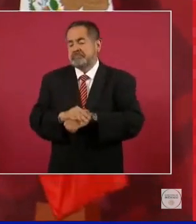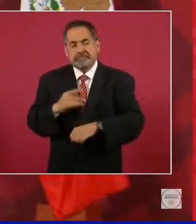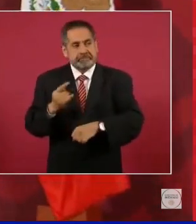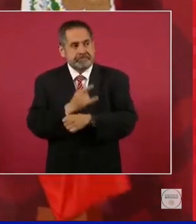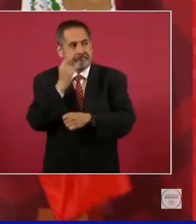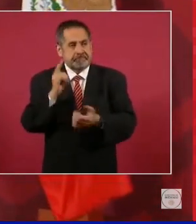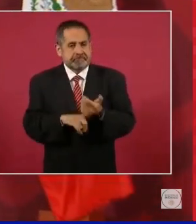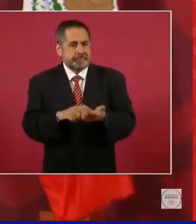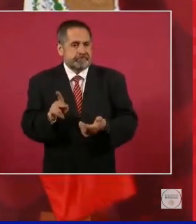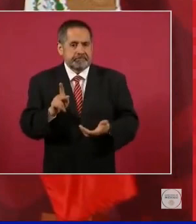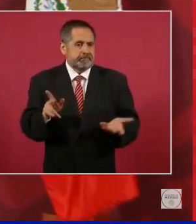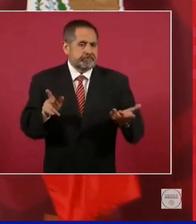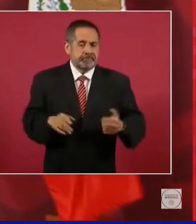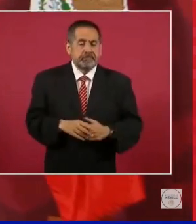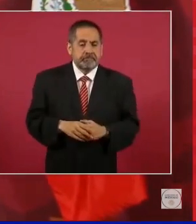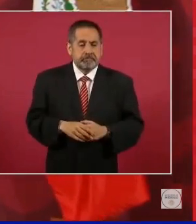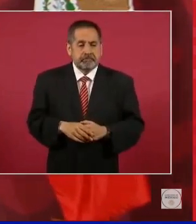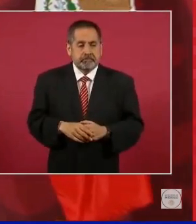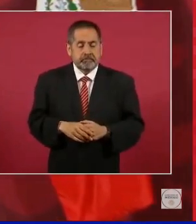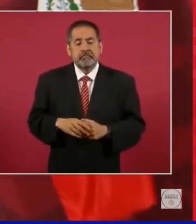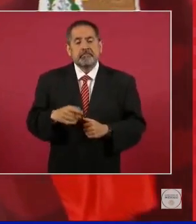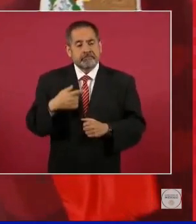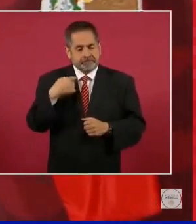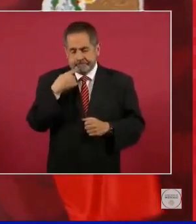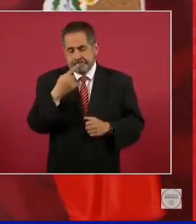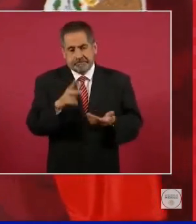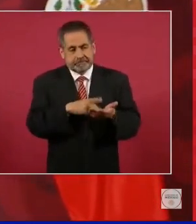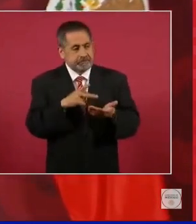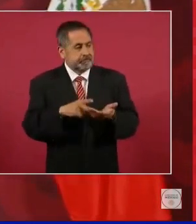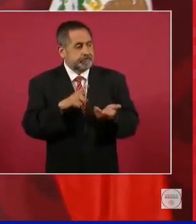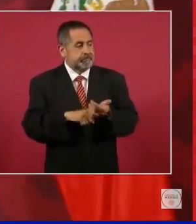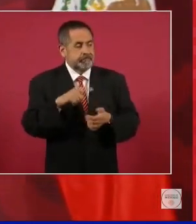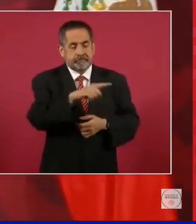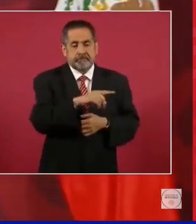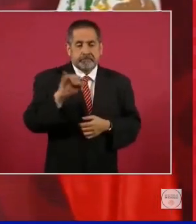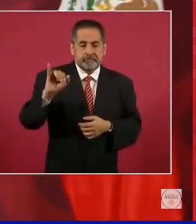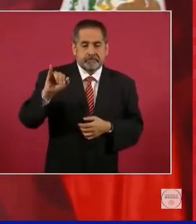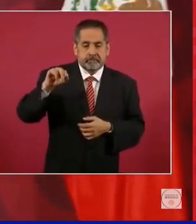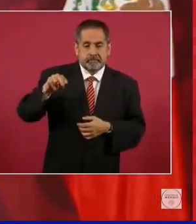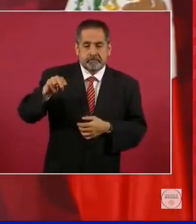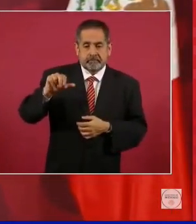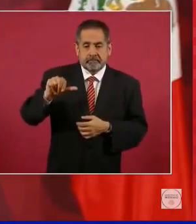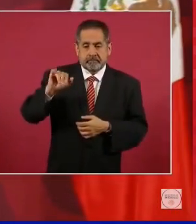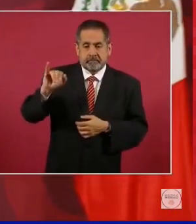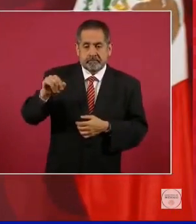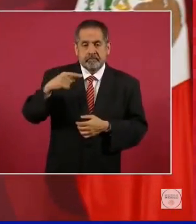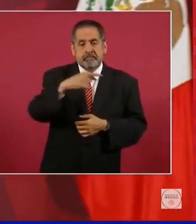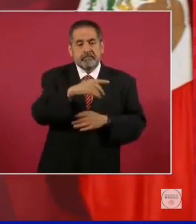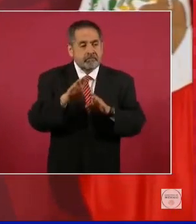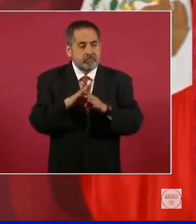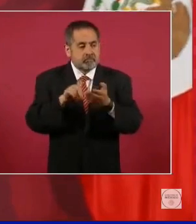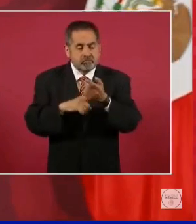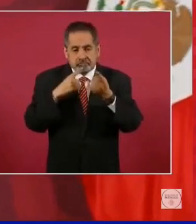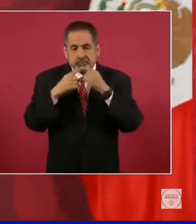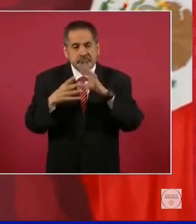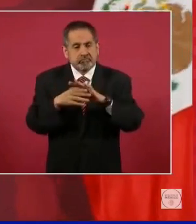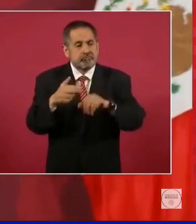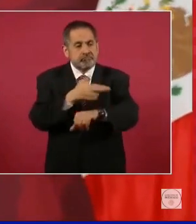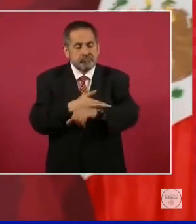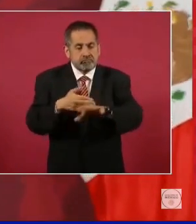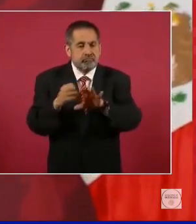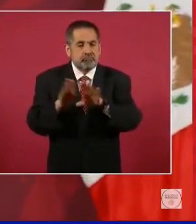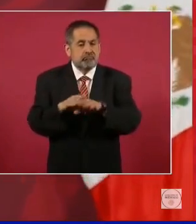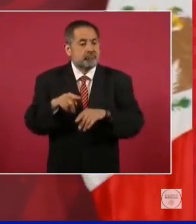Ya hemos hablado de el INAI, de cómo se creó